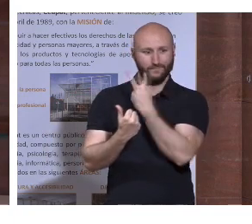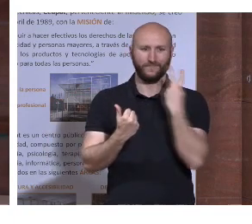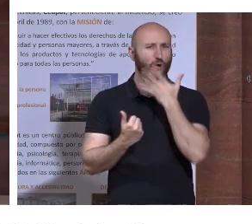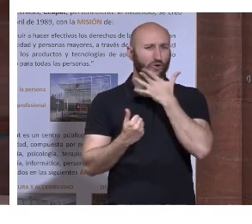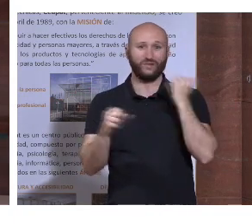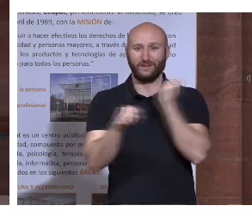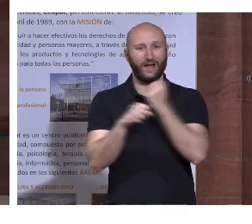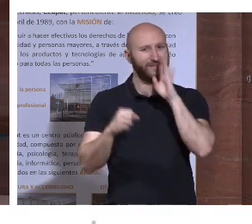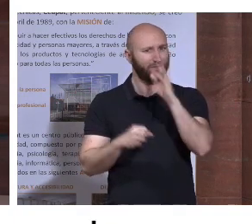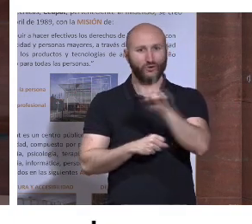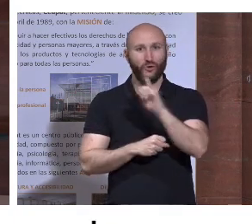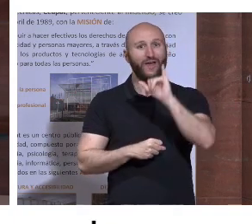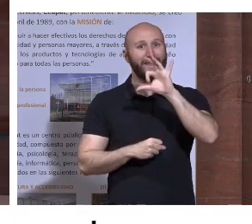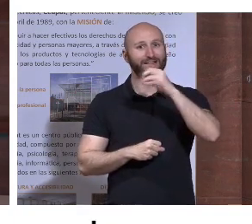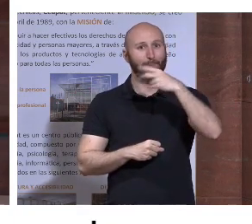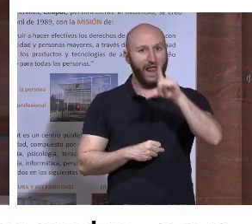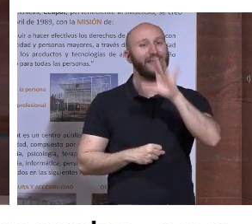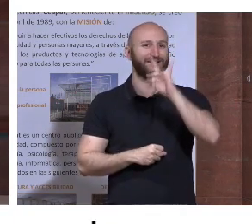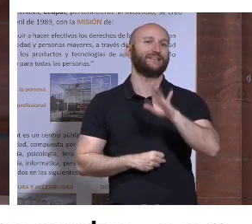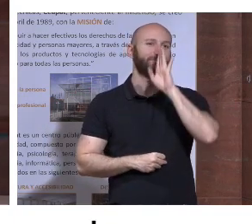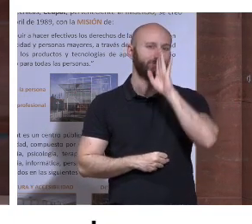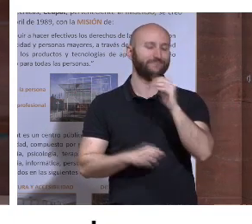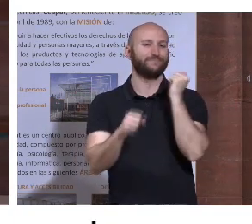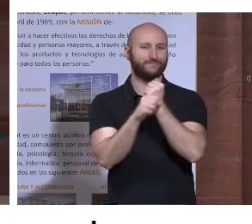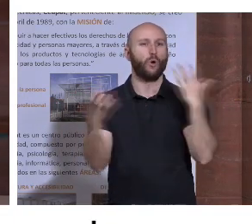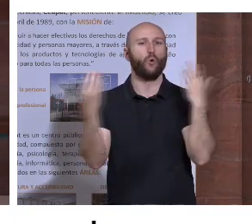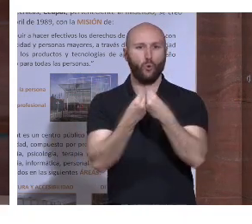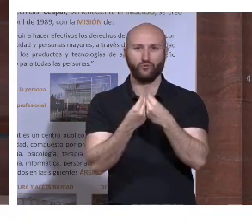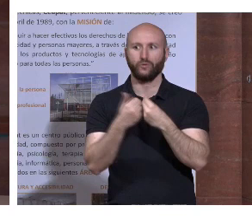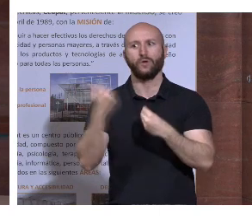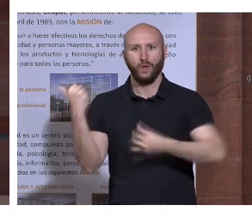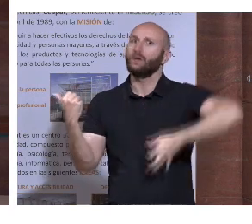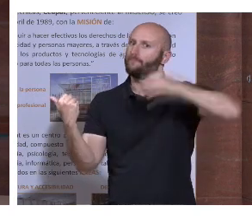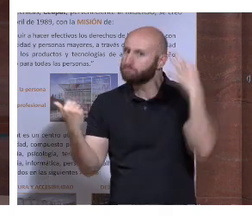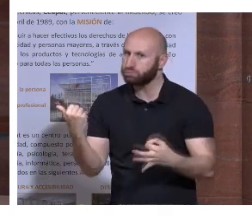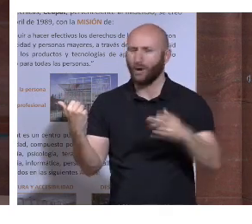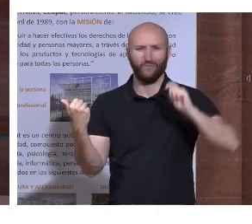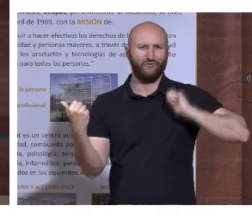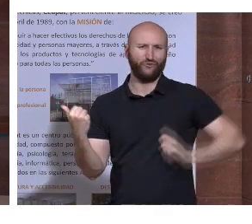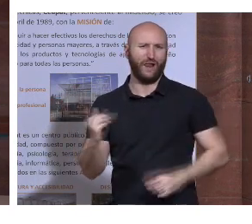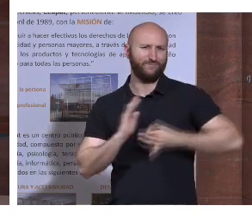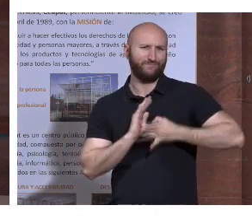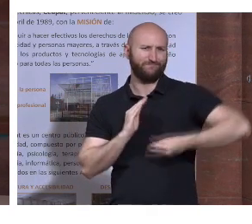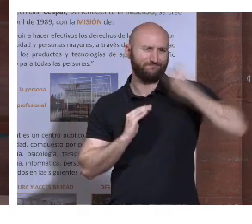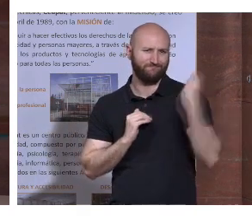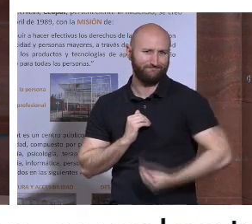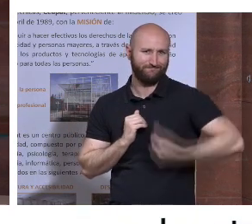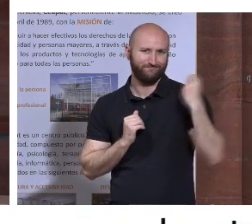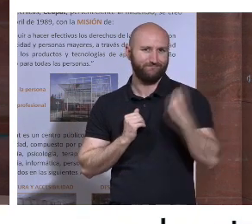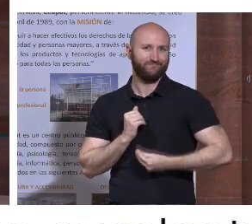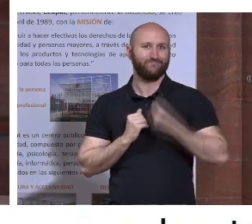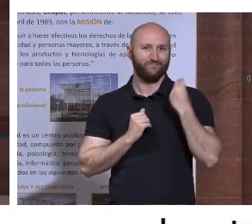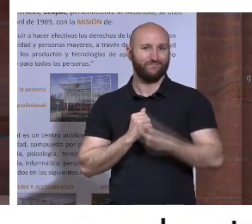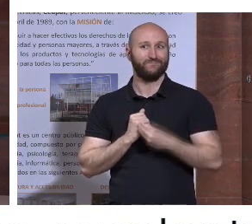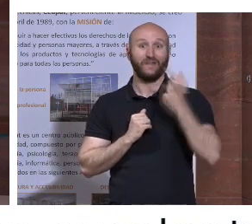ellas. Con Isabel sí he trabajado directamente y doy fe que es una excelente profesional y persona. Cosa que, por supuesto,